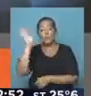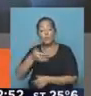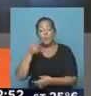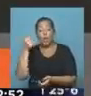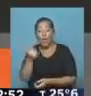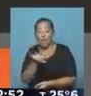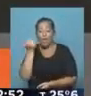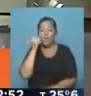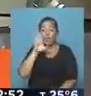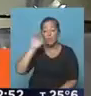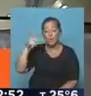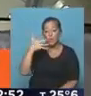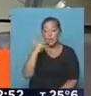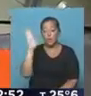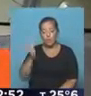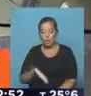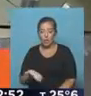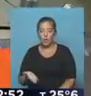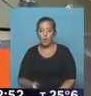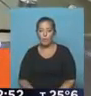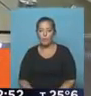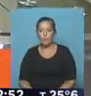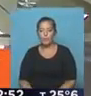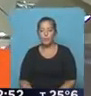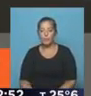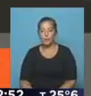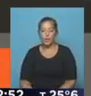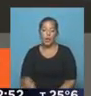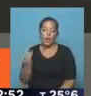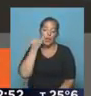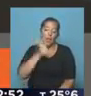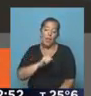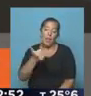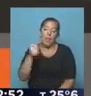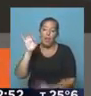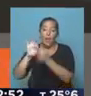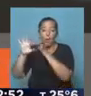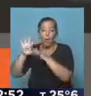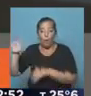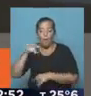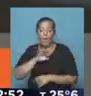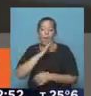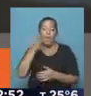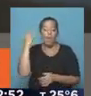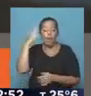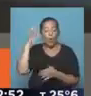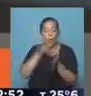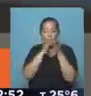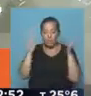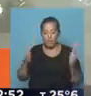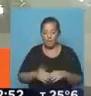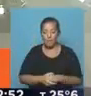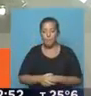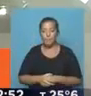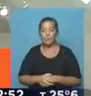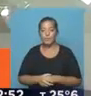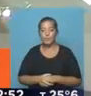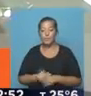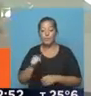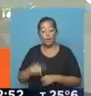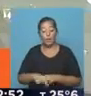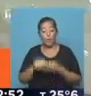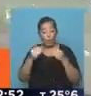y los norteamericanos disponían de un 5% claro y terminaron ganando los europeos claro años 90 bueno esto como decíamos